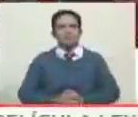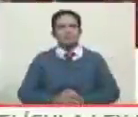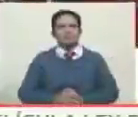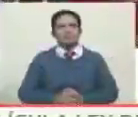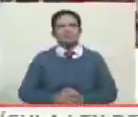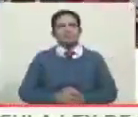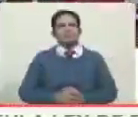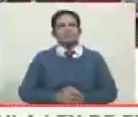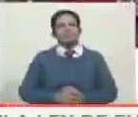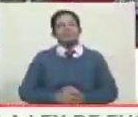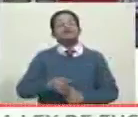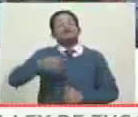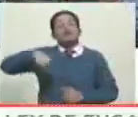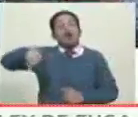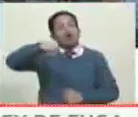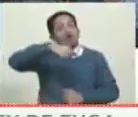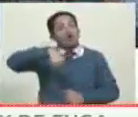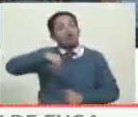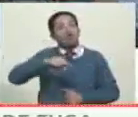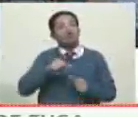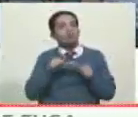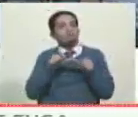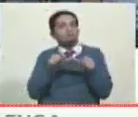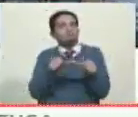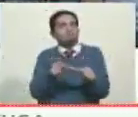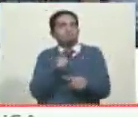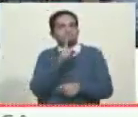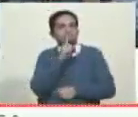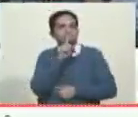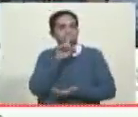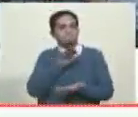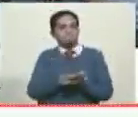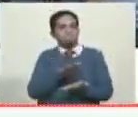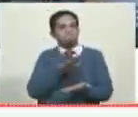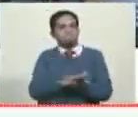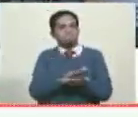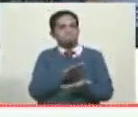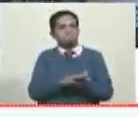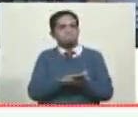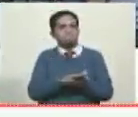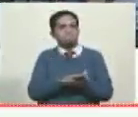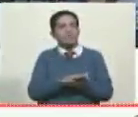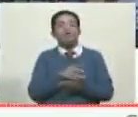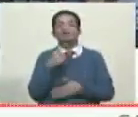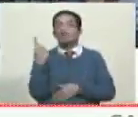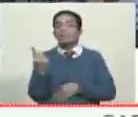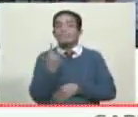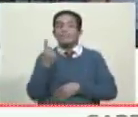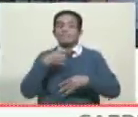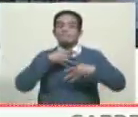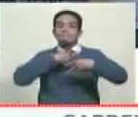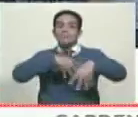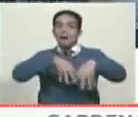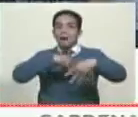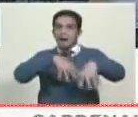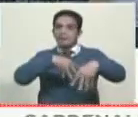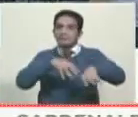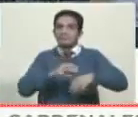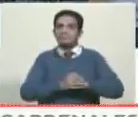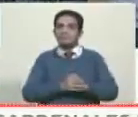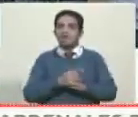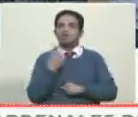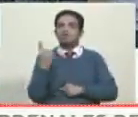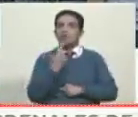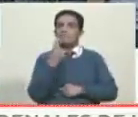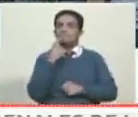y nosotros nos hemos mantenido quietos solo estamos haciendo movilizaciones como ésta sólo estamos